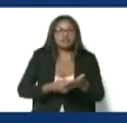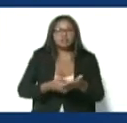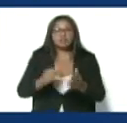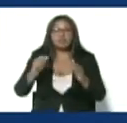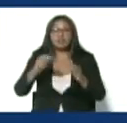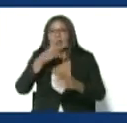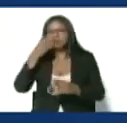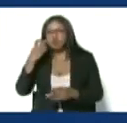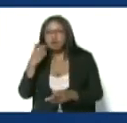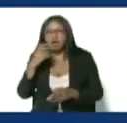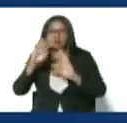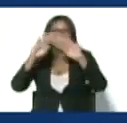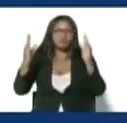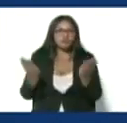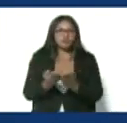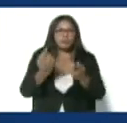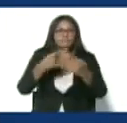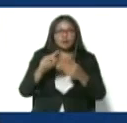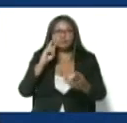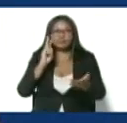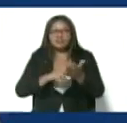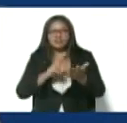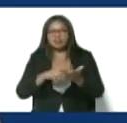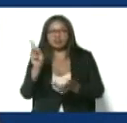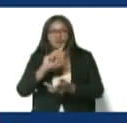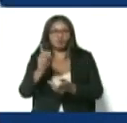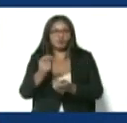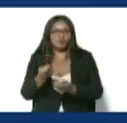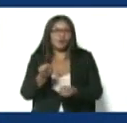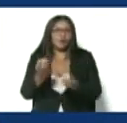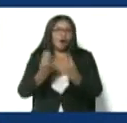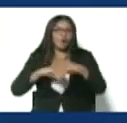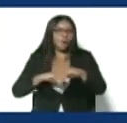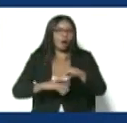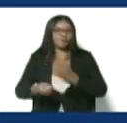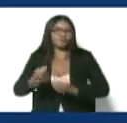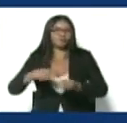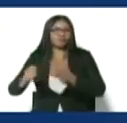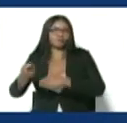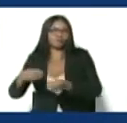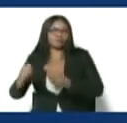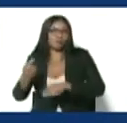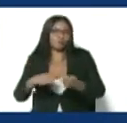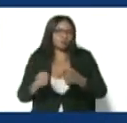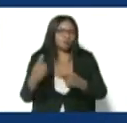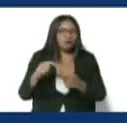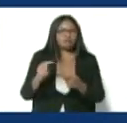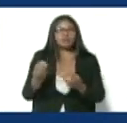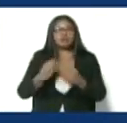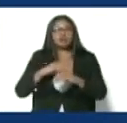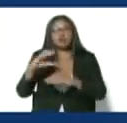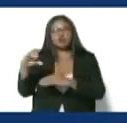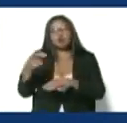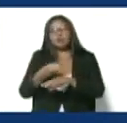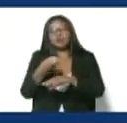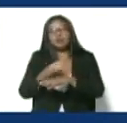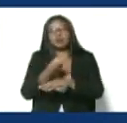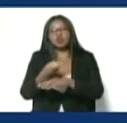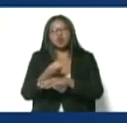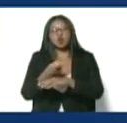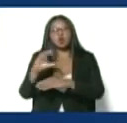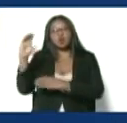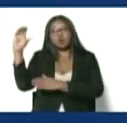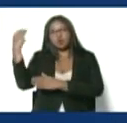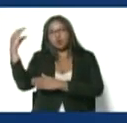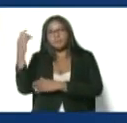mundo cuando en realidad lo que hay es negocio redondo tanto para el gobierno colombiano como para el gobierno e instituciones de los